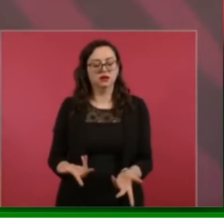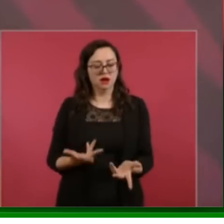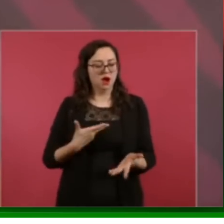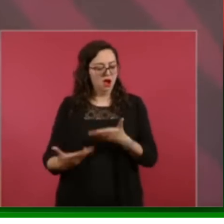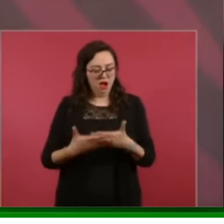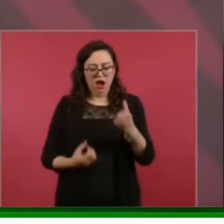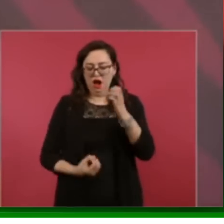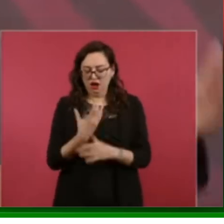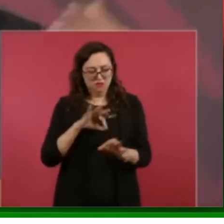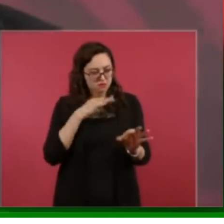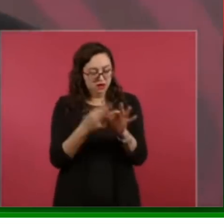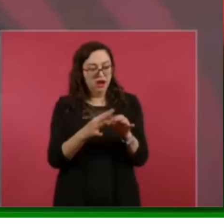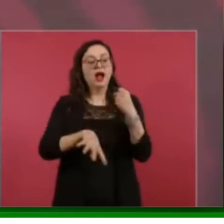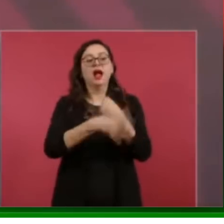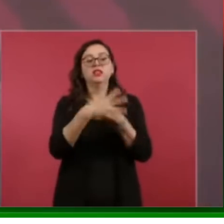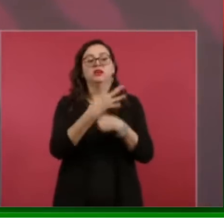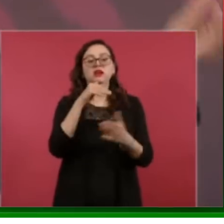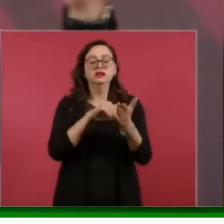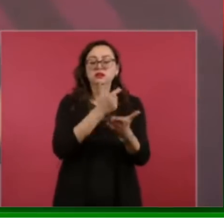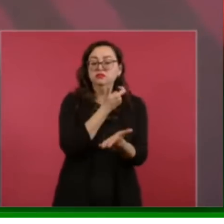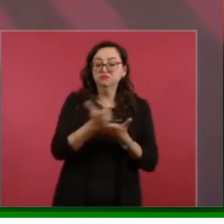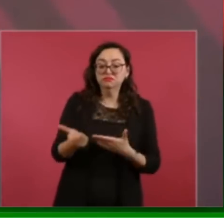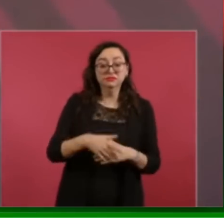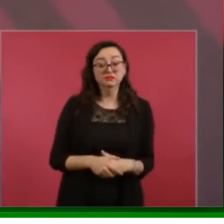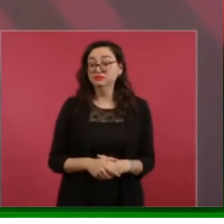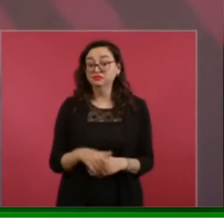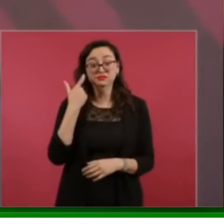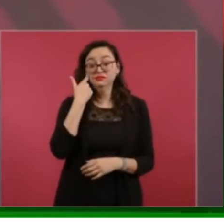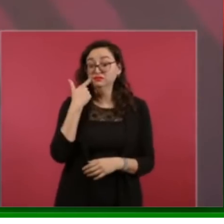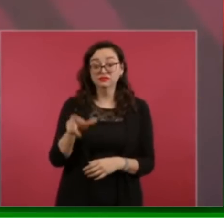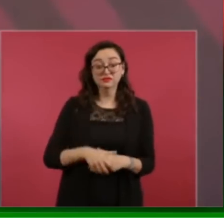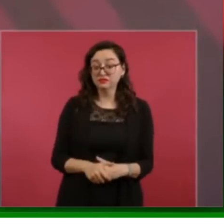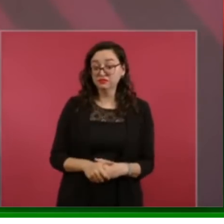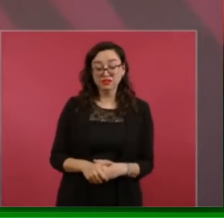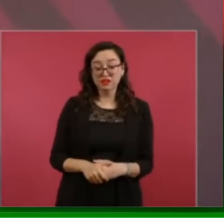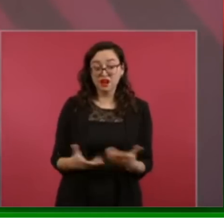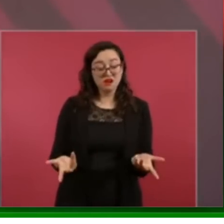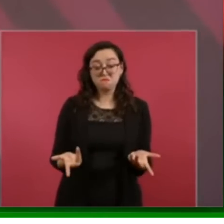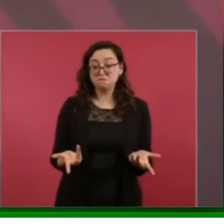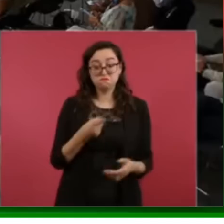actualizaciones. Pero, pues no aceptó